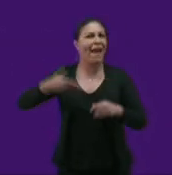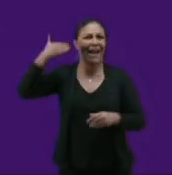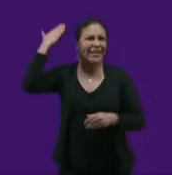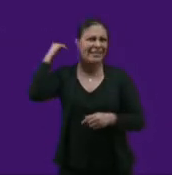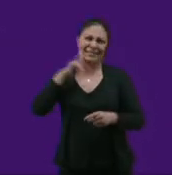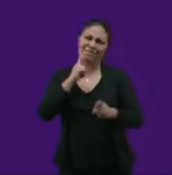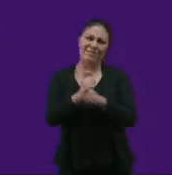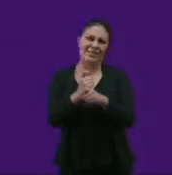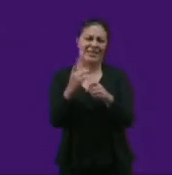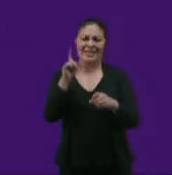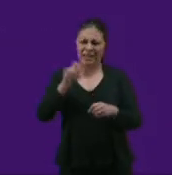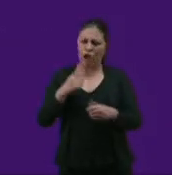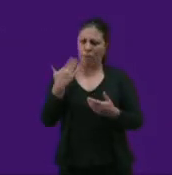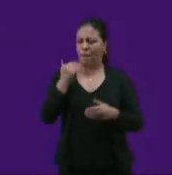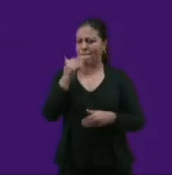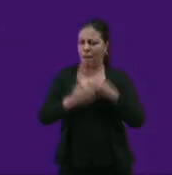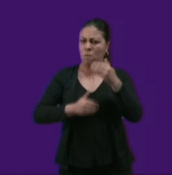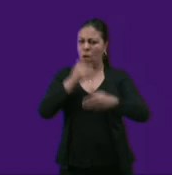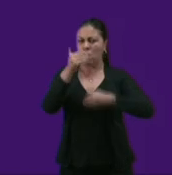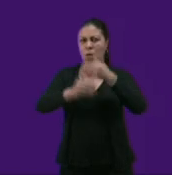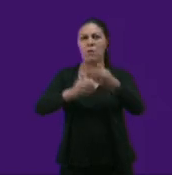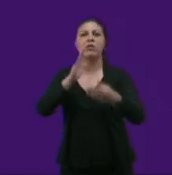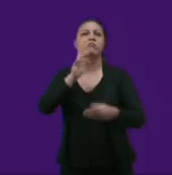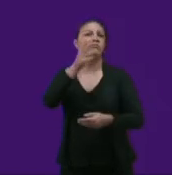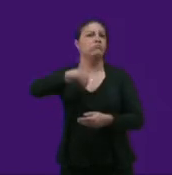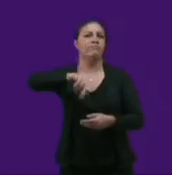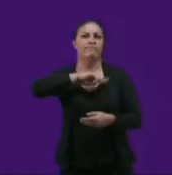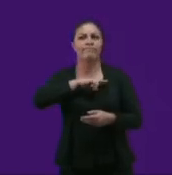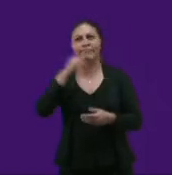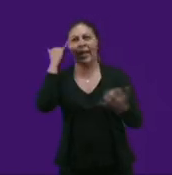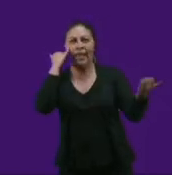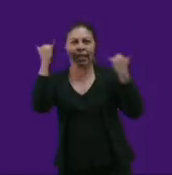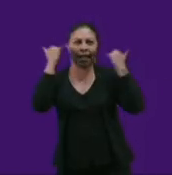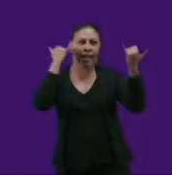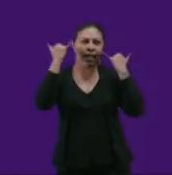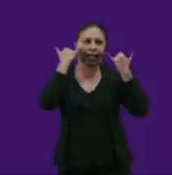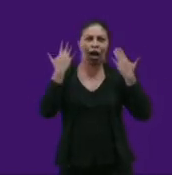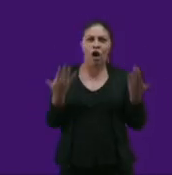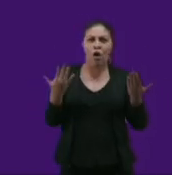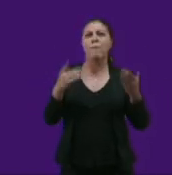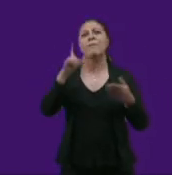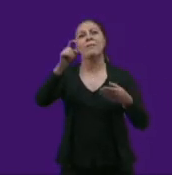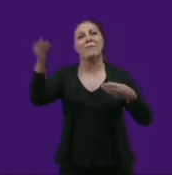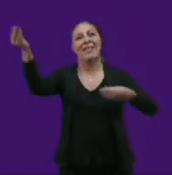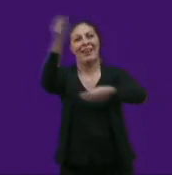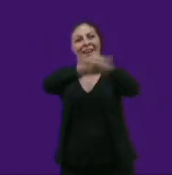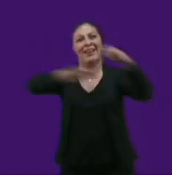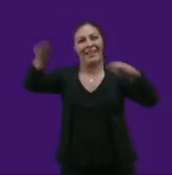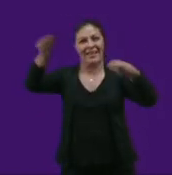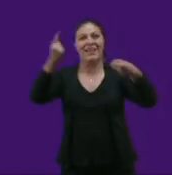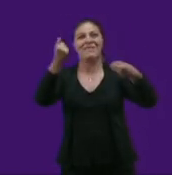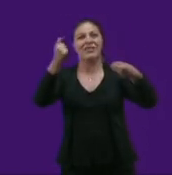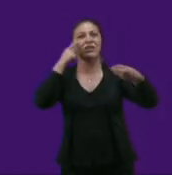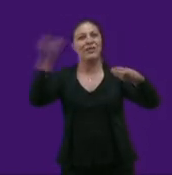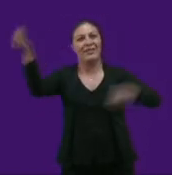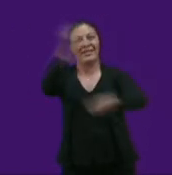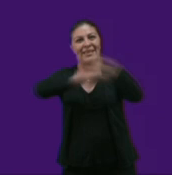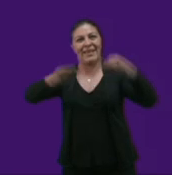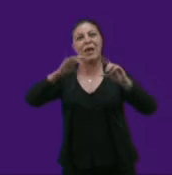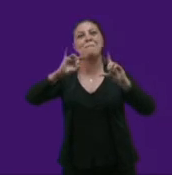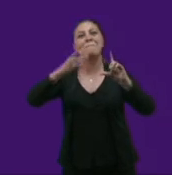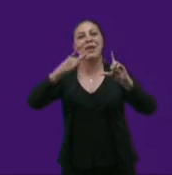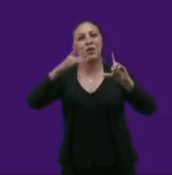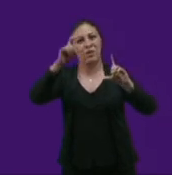que ir construyendo todo esto nosotros, ¿no? Tuvimos que construir la herramienta de Mercado Pago, que inicialmente fue una herramienta para que se paguen